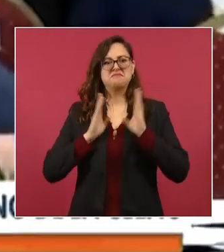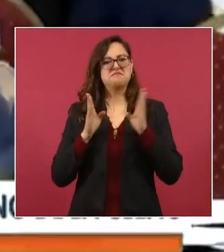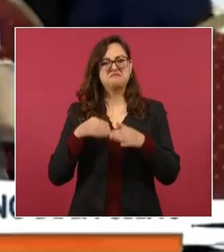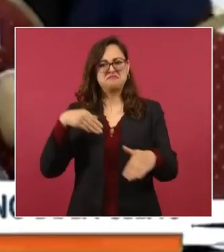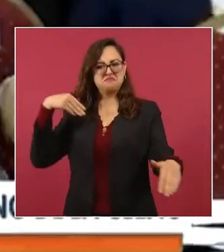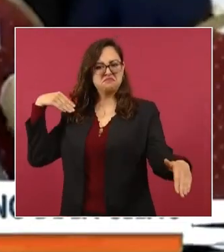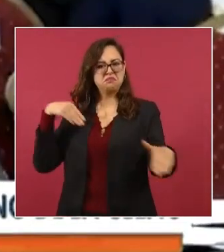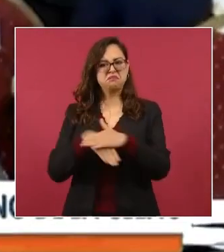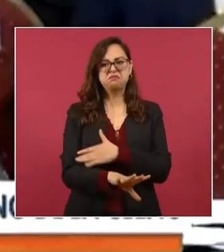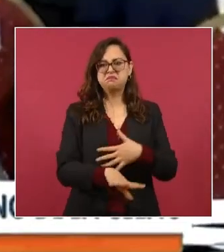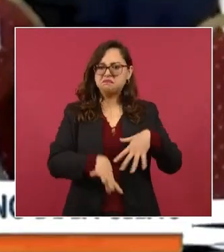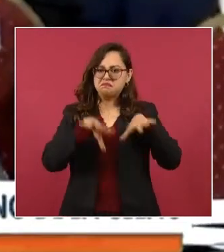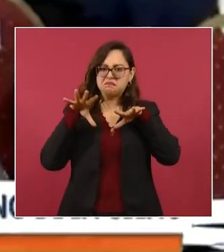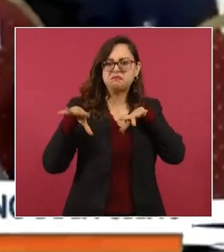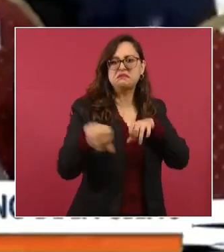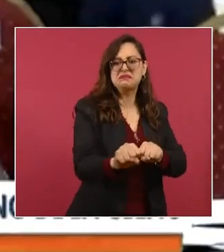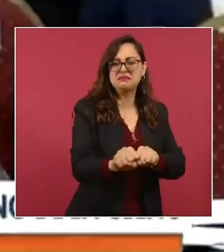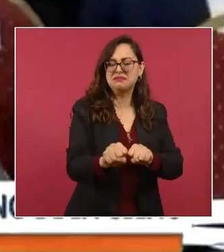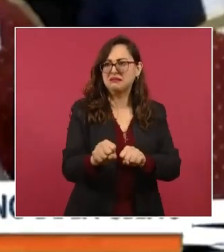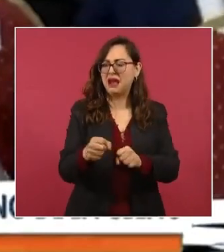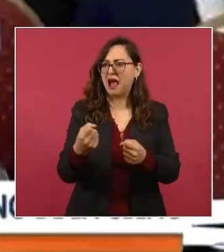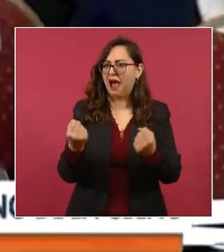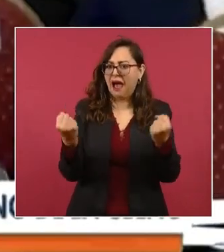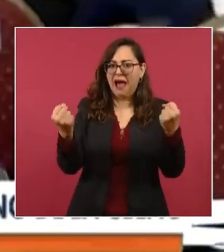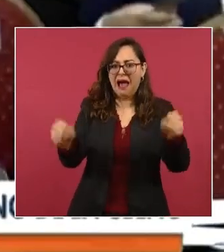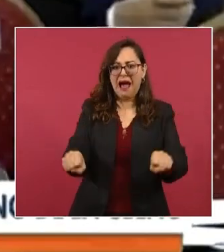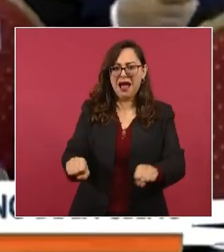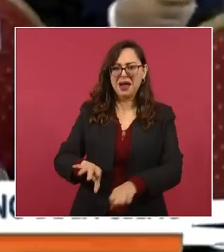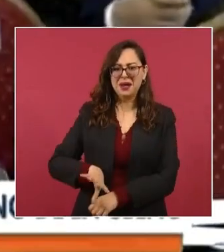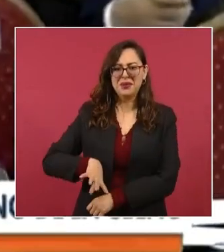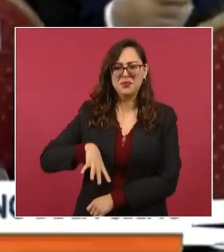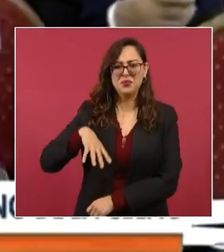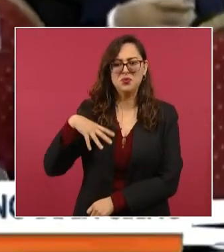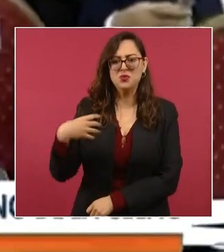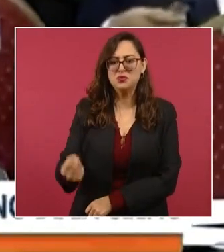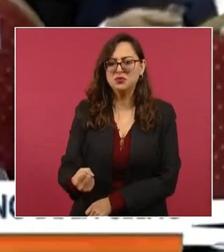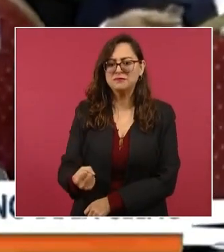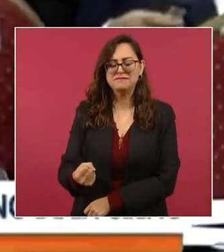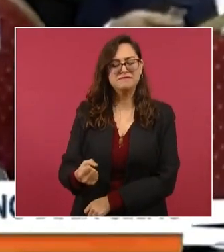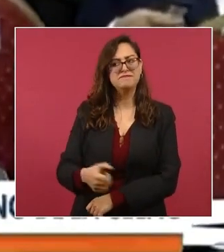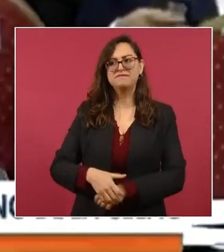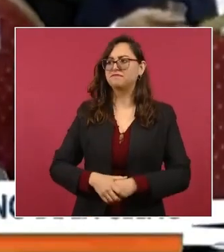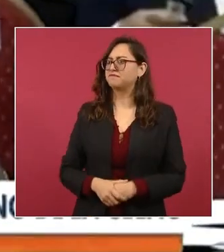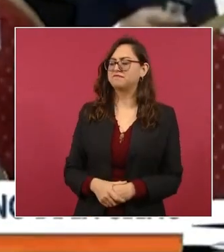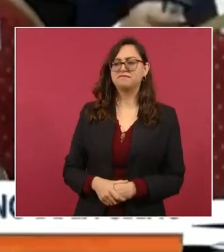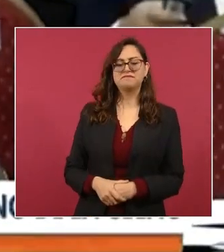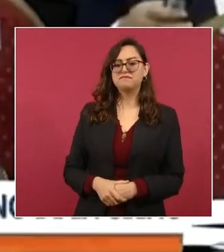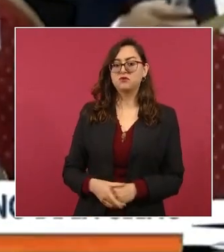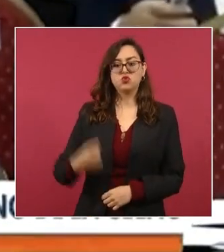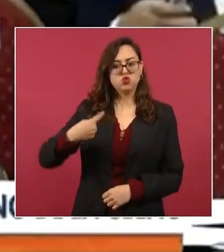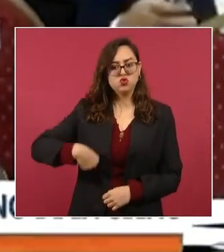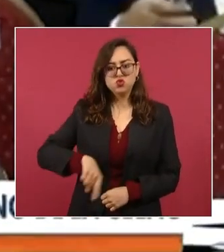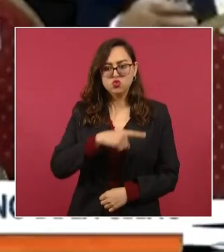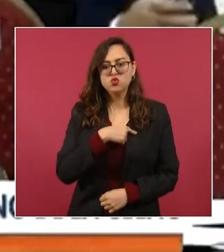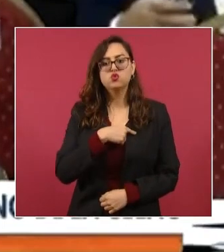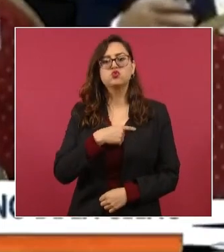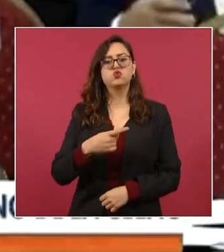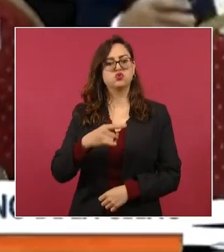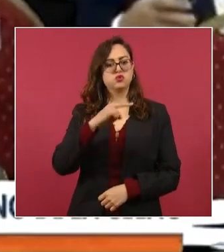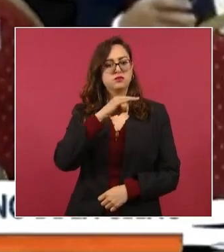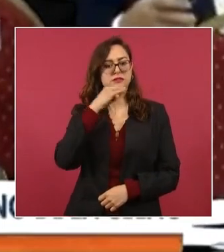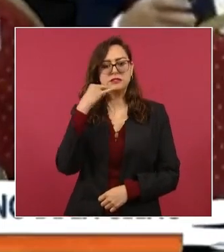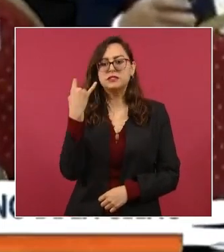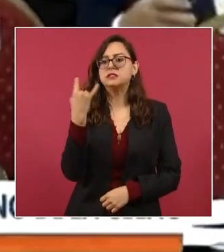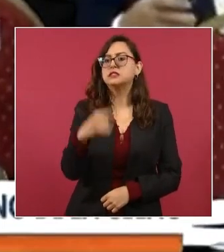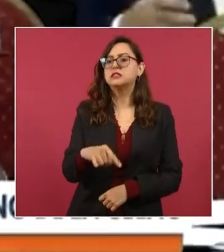Frente a estos atropellos, reitero la voluntad de Chile a contribuir en todos los espacios multilaterales para acompañar un